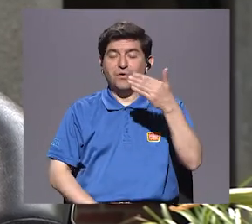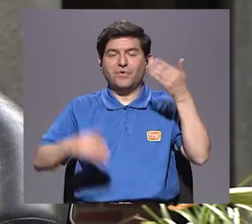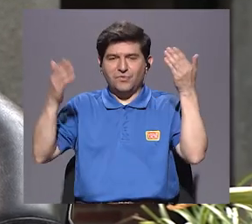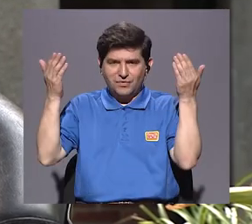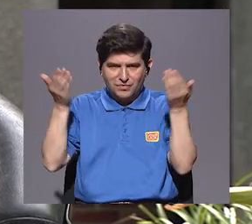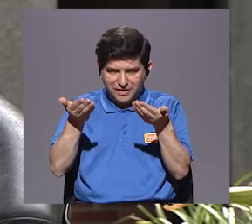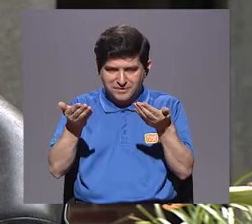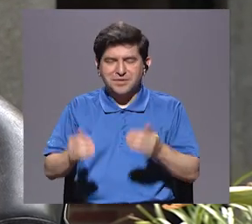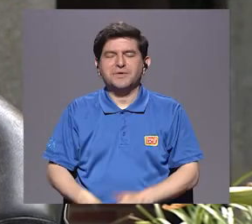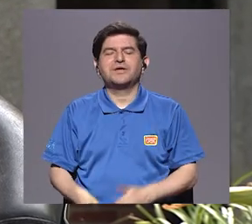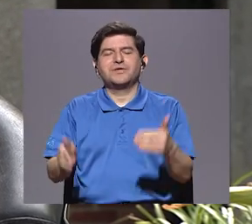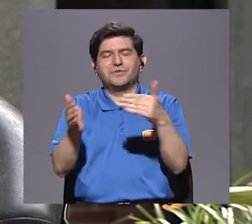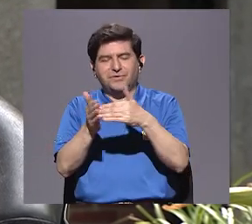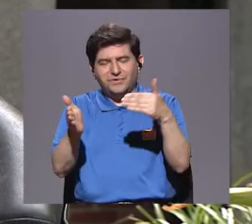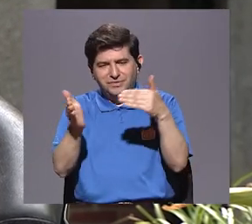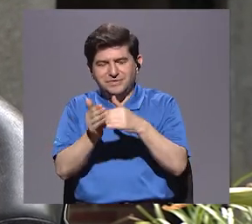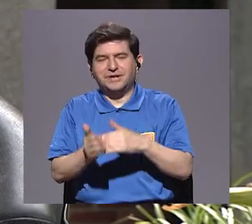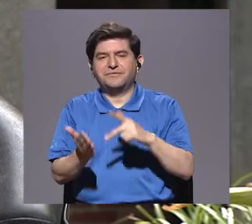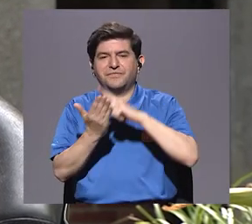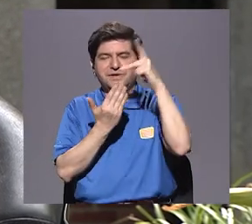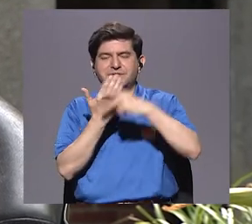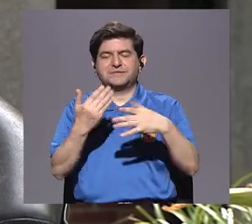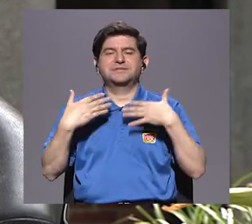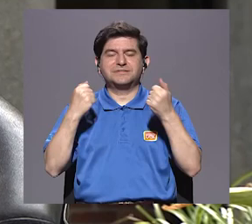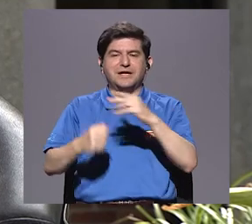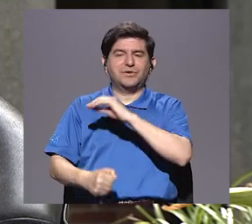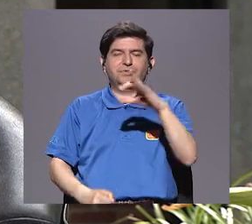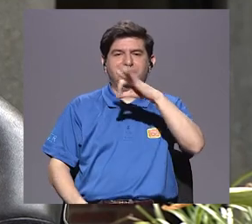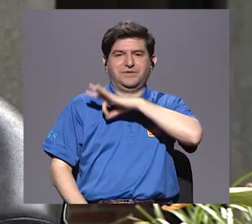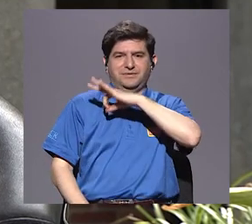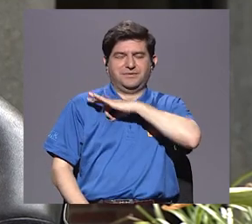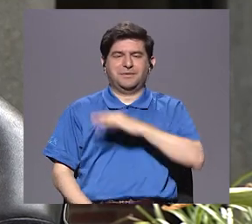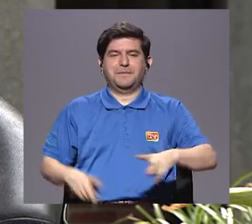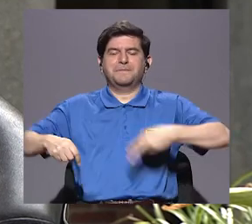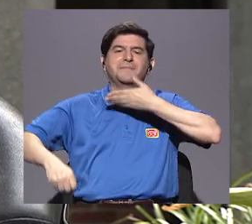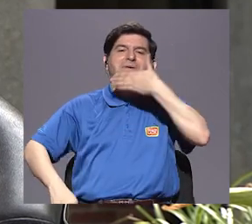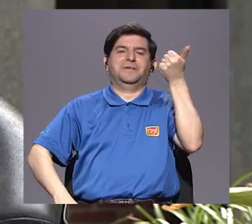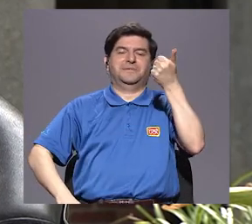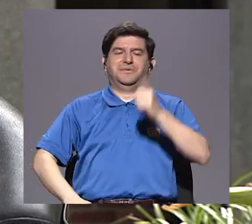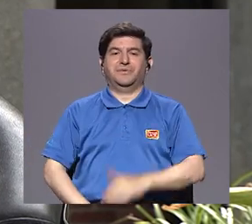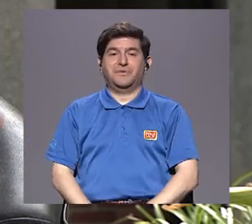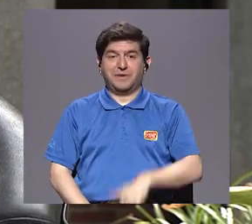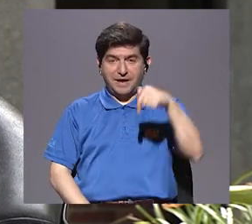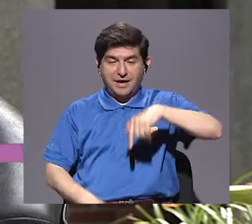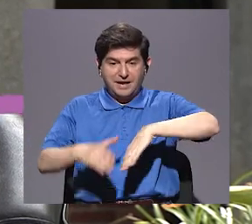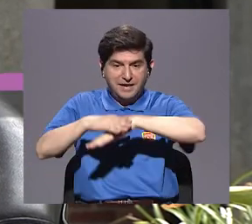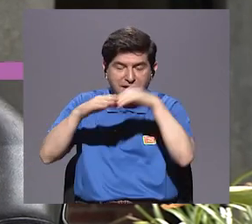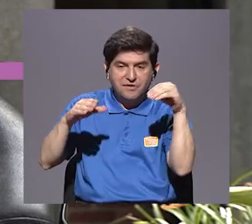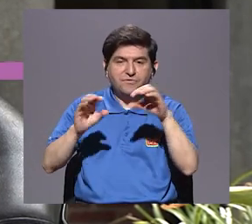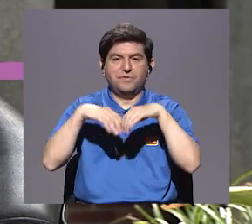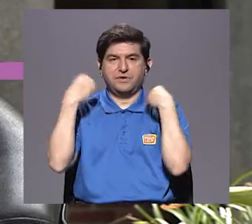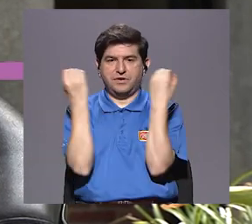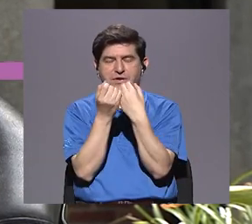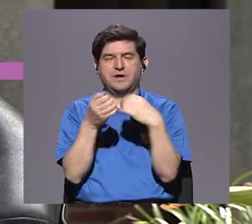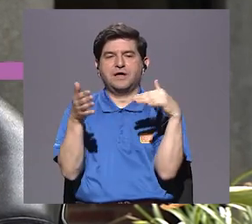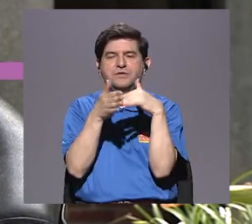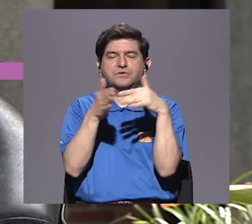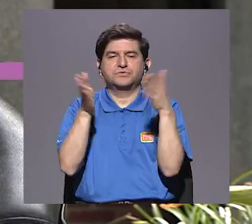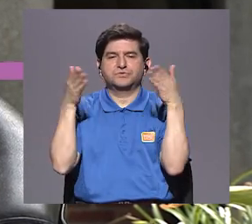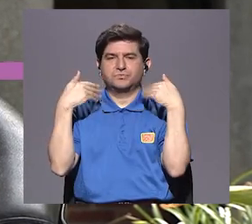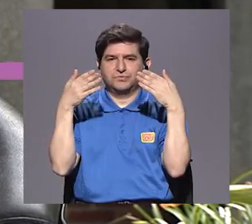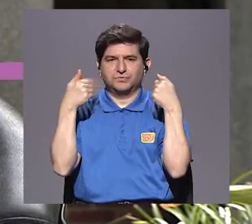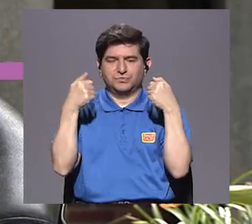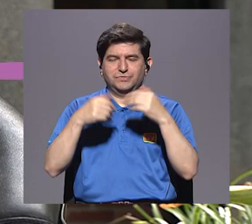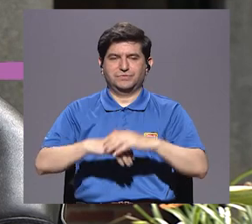Hola, bienvenido y bienvenida una vez más a su telerevista de salud y bienestar Vivir Mejor. Estamos en las afueras de la Organización para